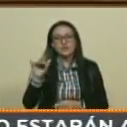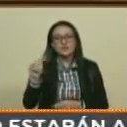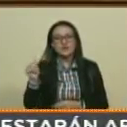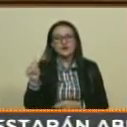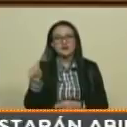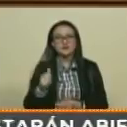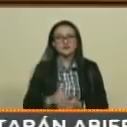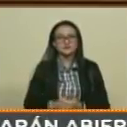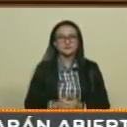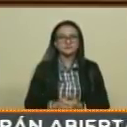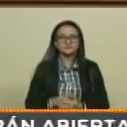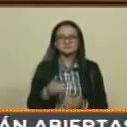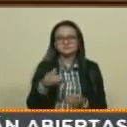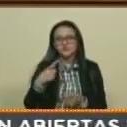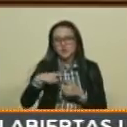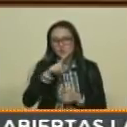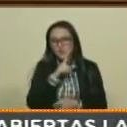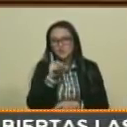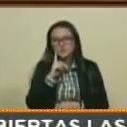Eudomario Carrullo.